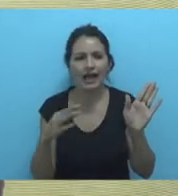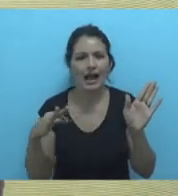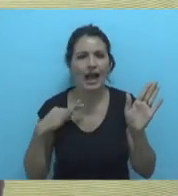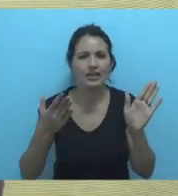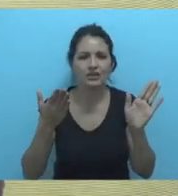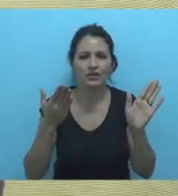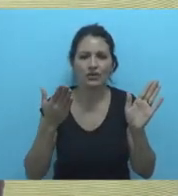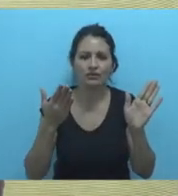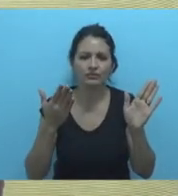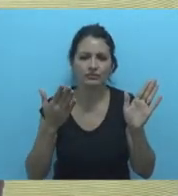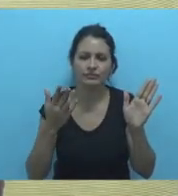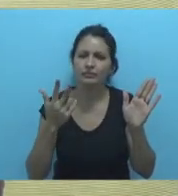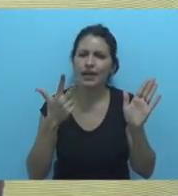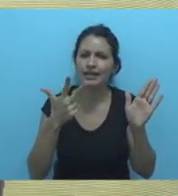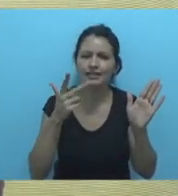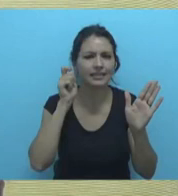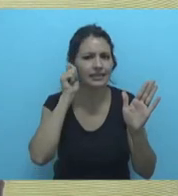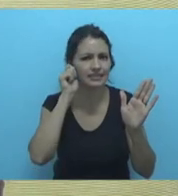los 3 años y medio de edad.